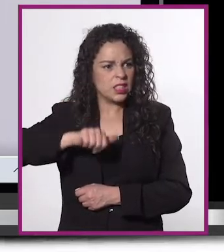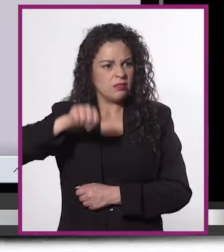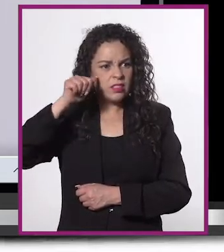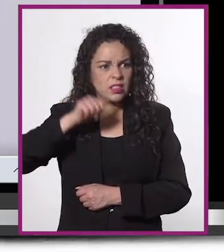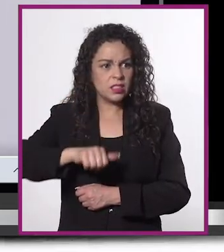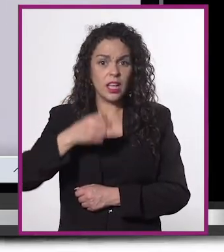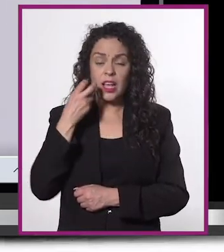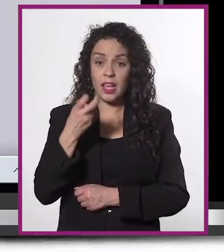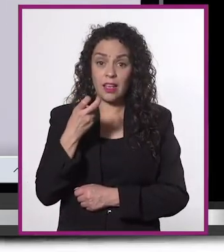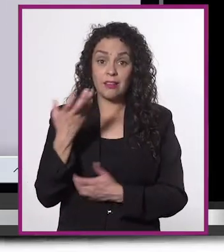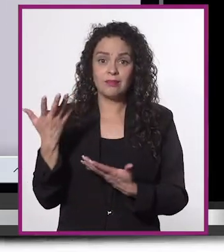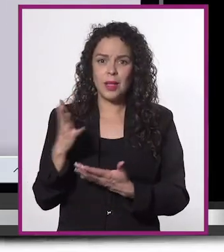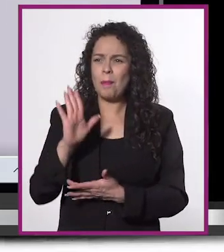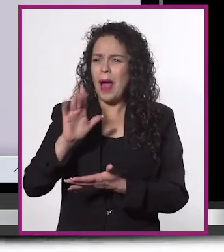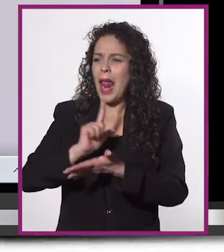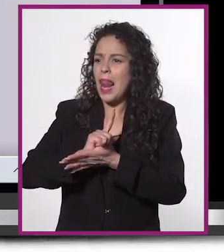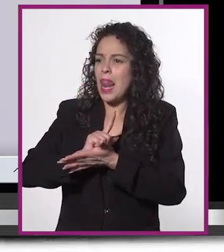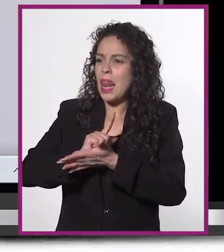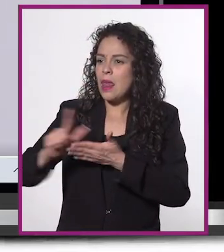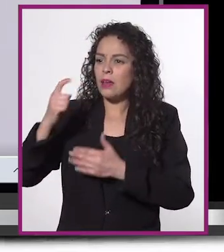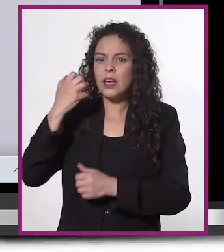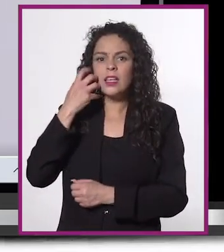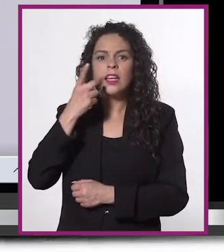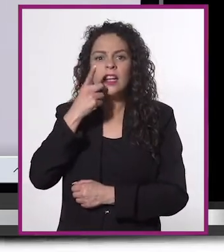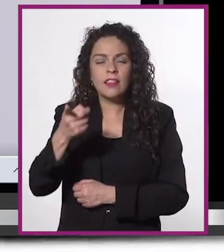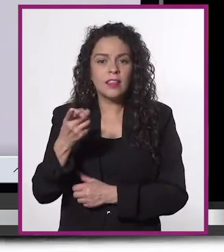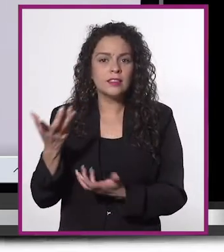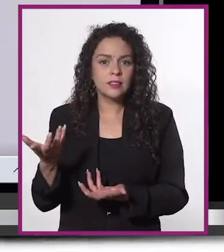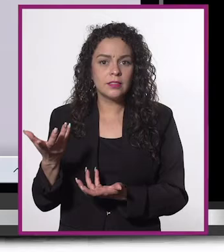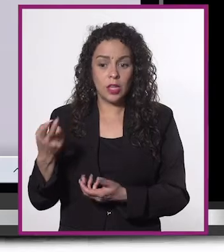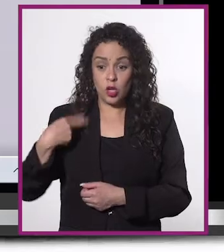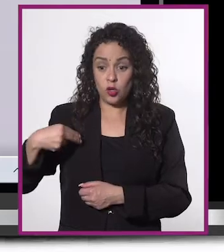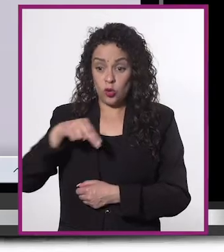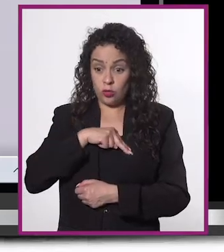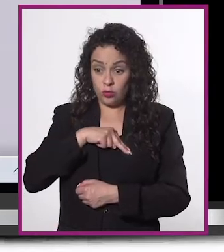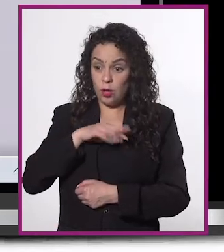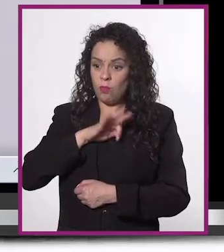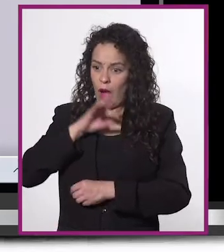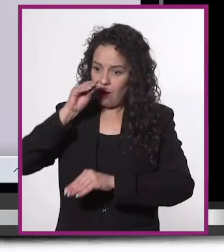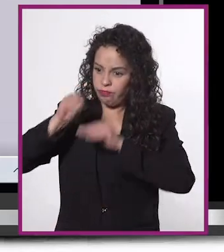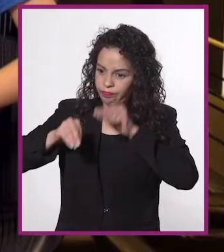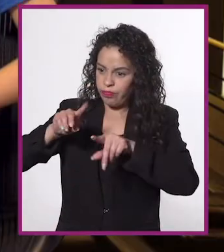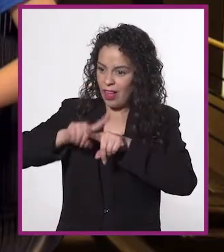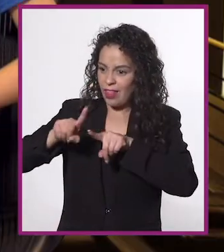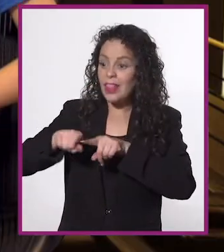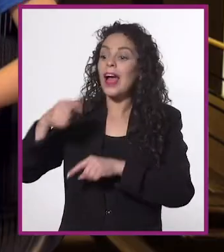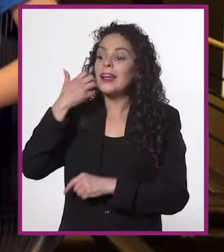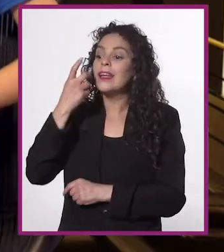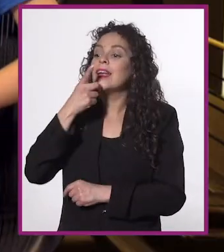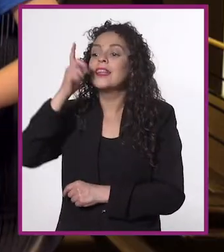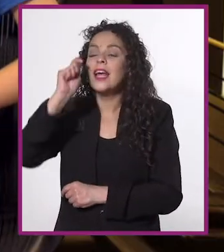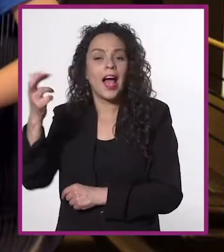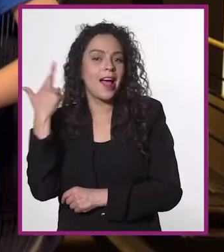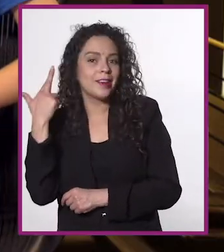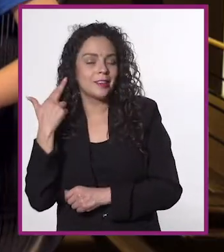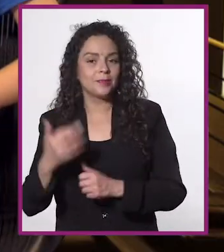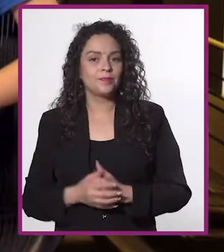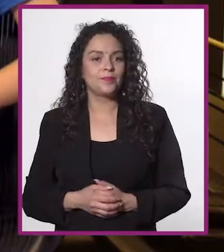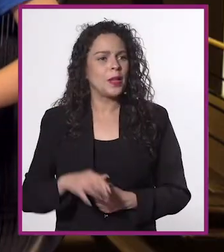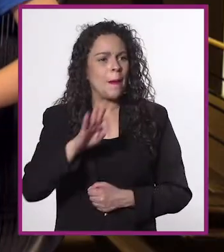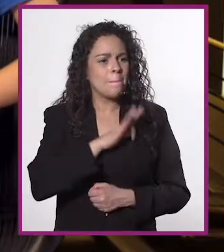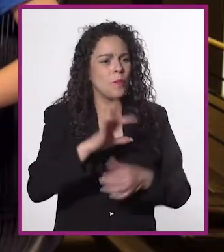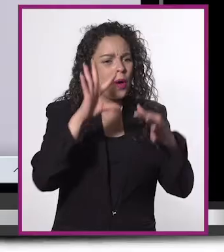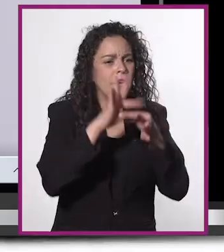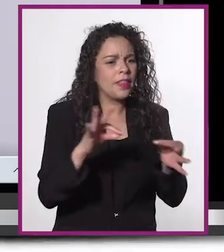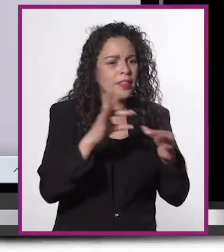están limpios, ¿no? Limpios de significados, y nosotros les podemos dotar de ese significado. ¿Nos puedes explicar qué es un